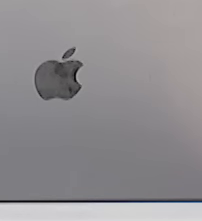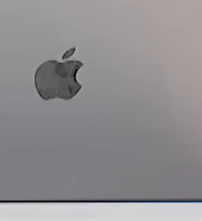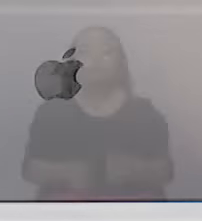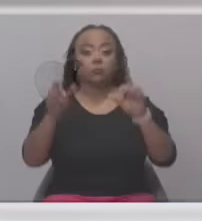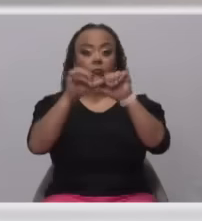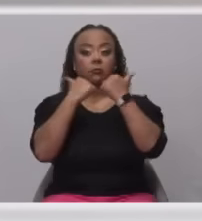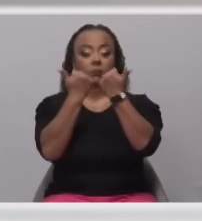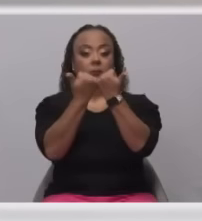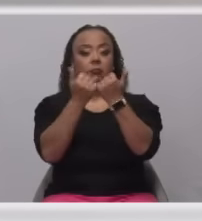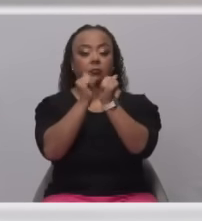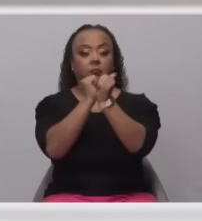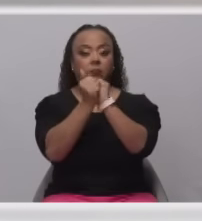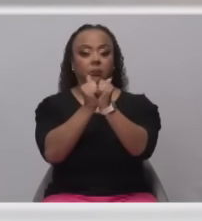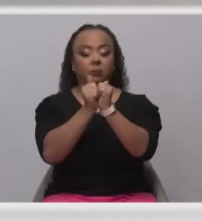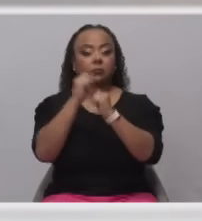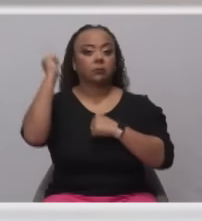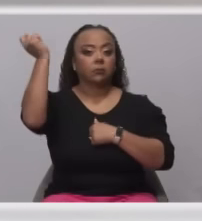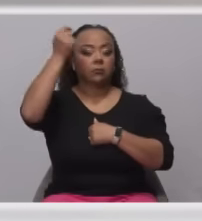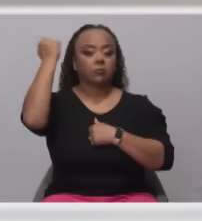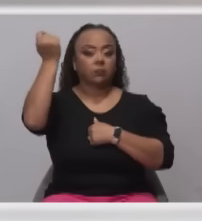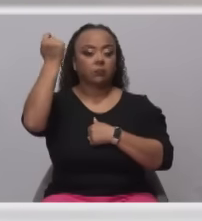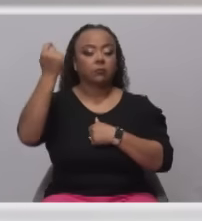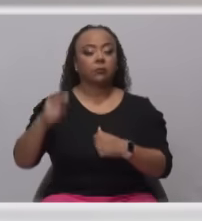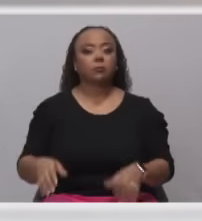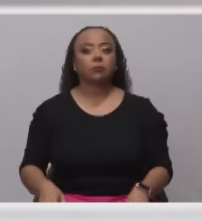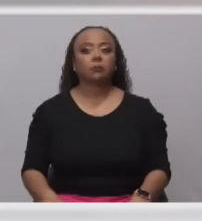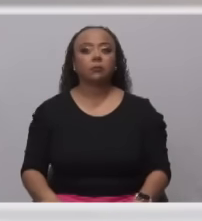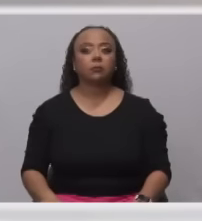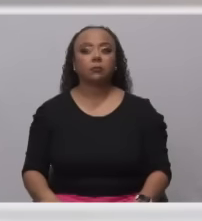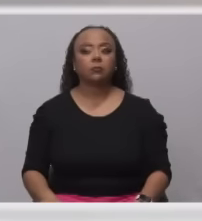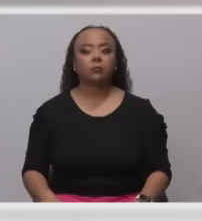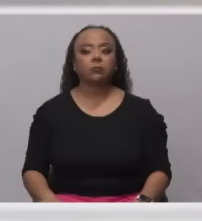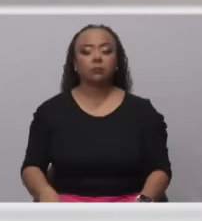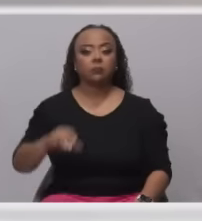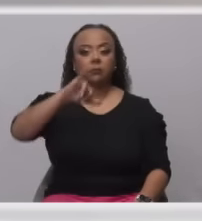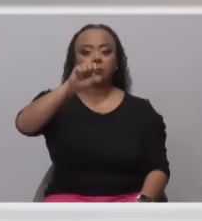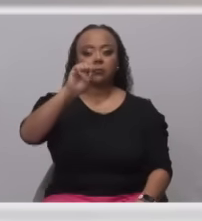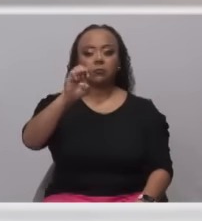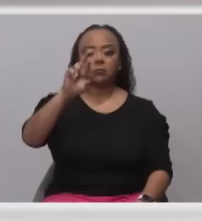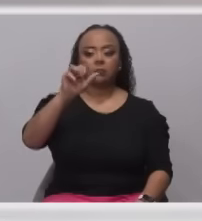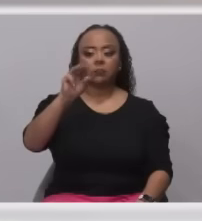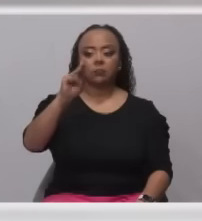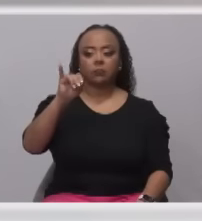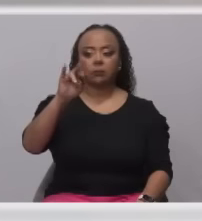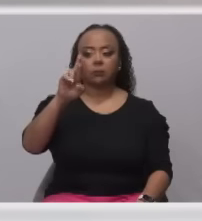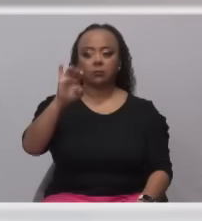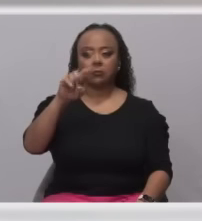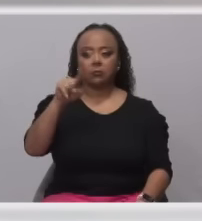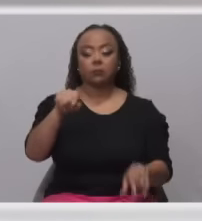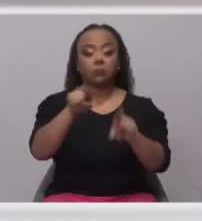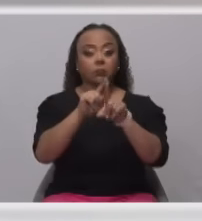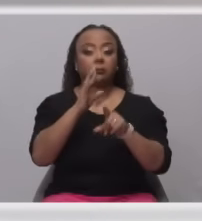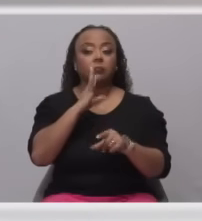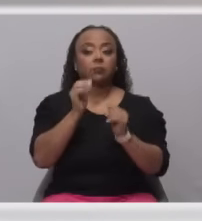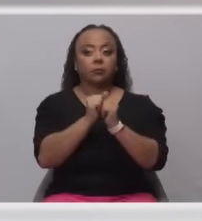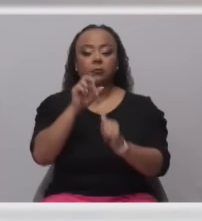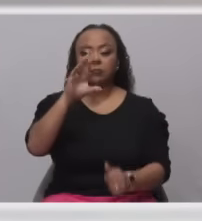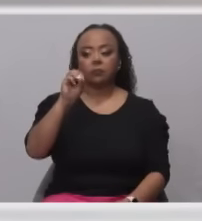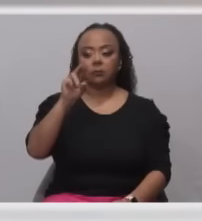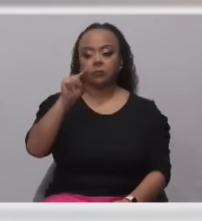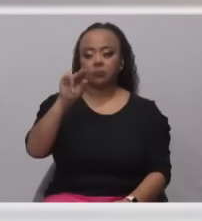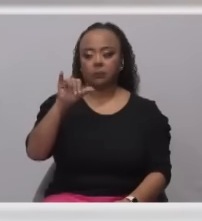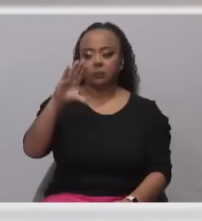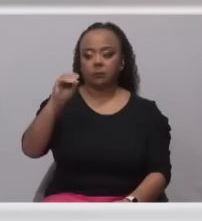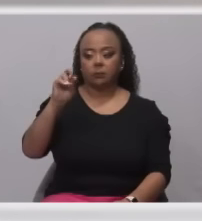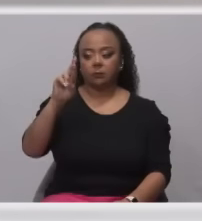asociación deportiva guanacasteca José Ramírez también ha conversado con Don roni Cortés Don roni